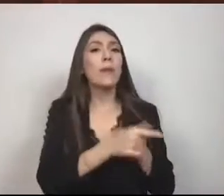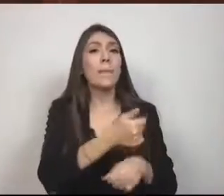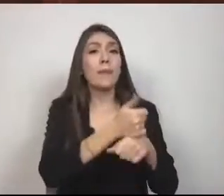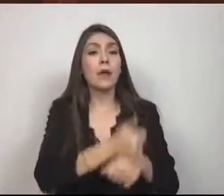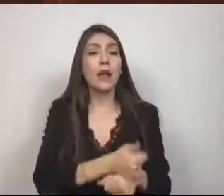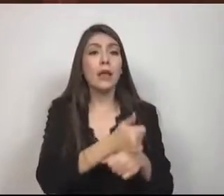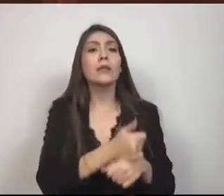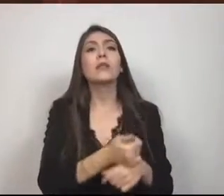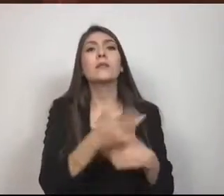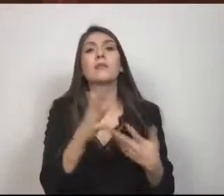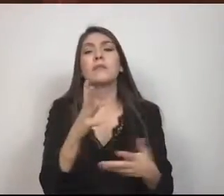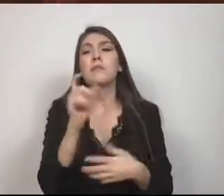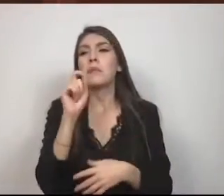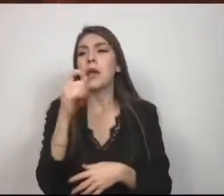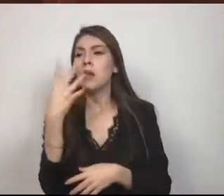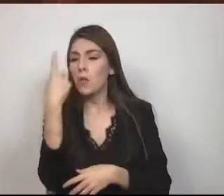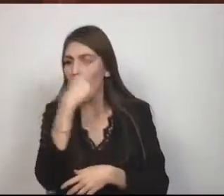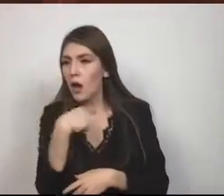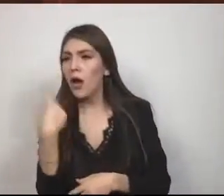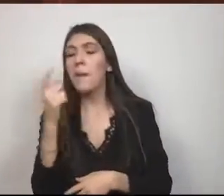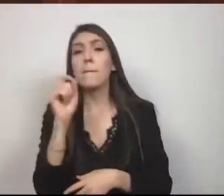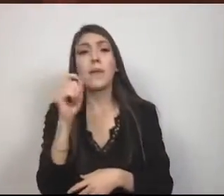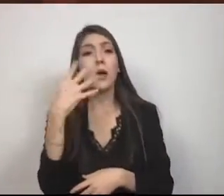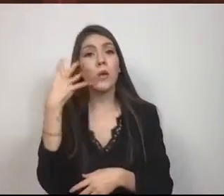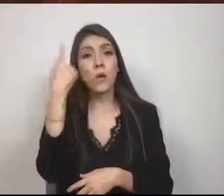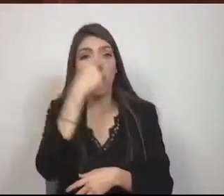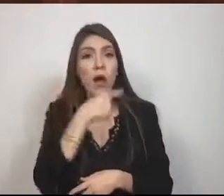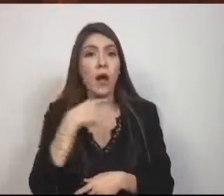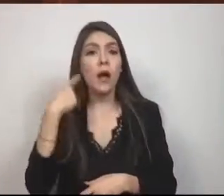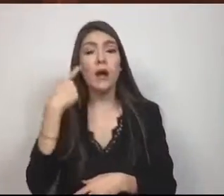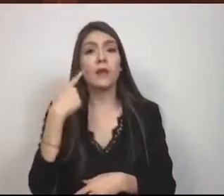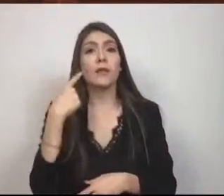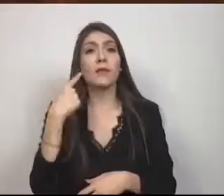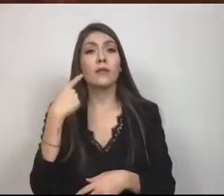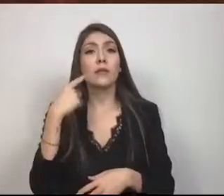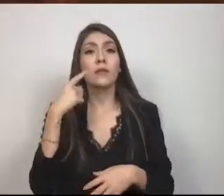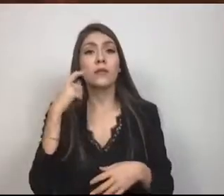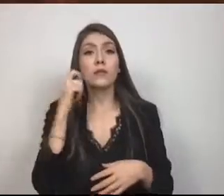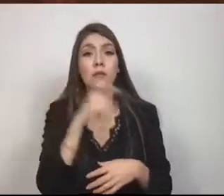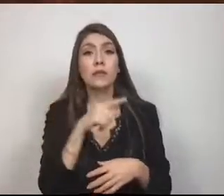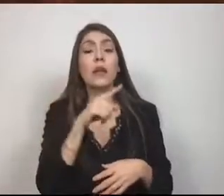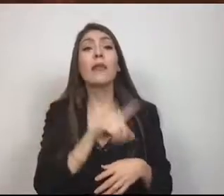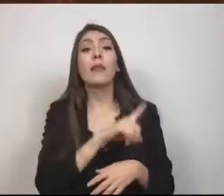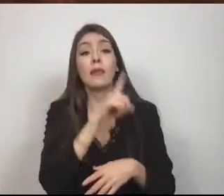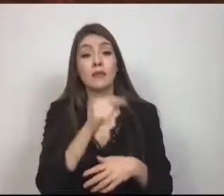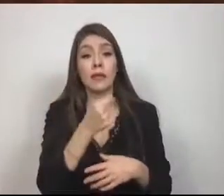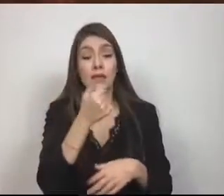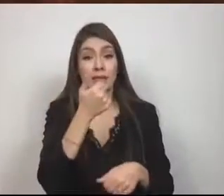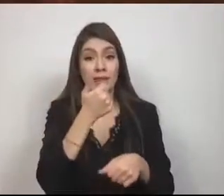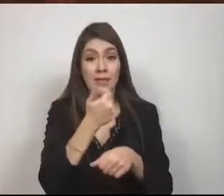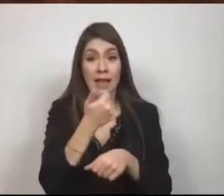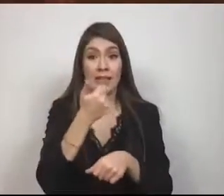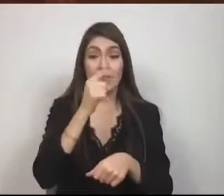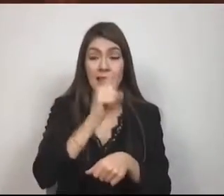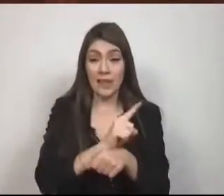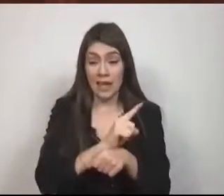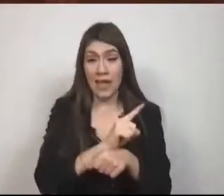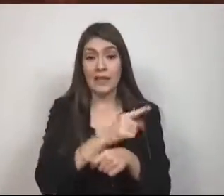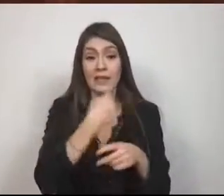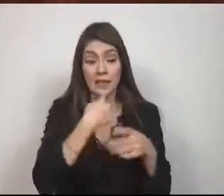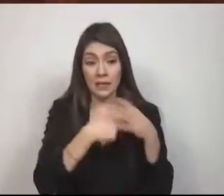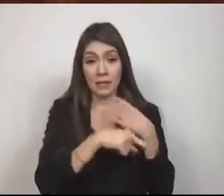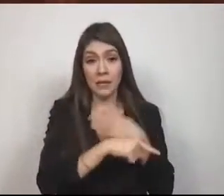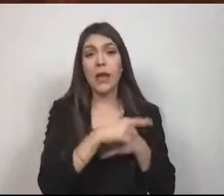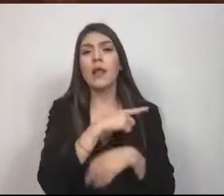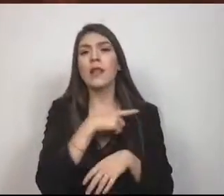24 horas. A partir del 7º día se establecerá un plan de seguimiento personalizado, de acuerdo